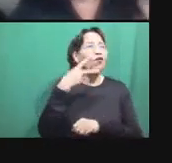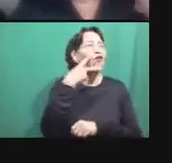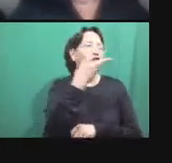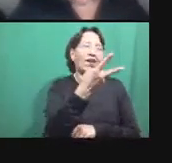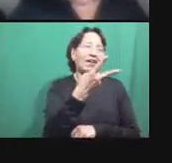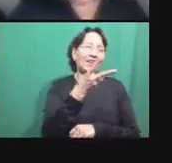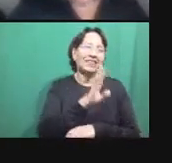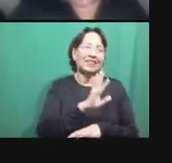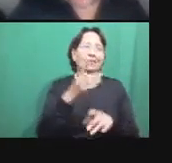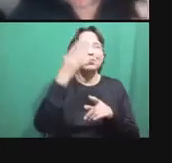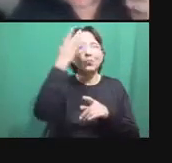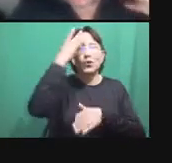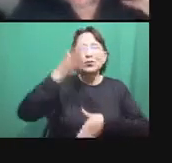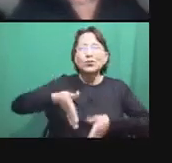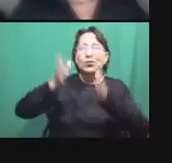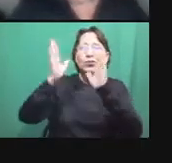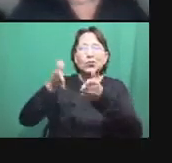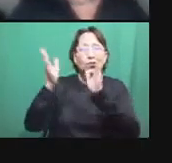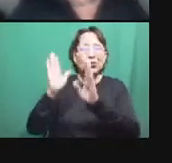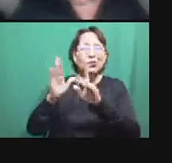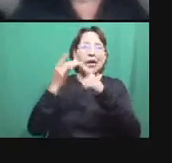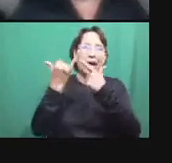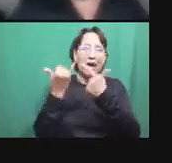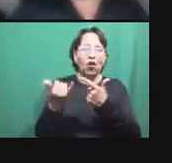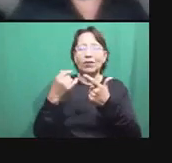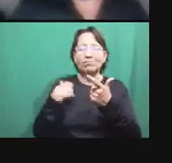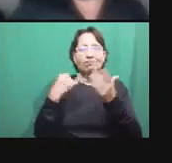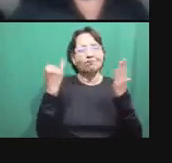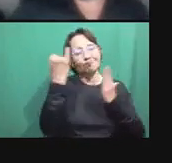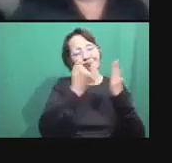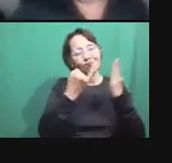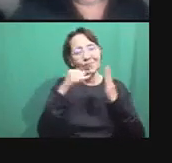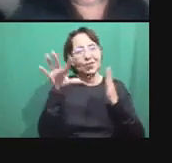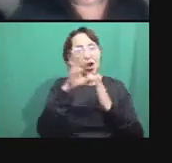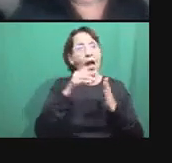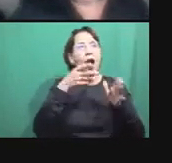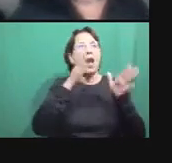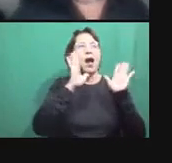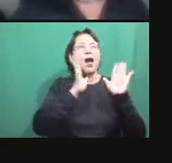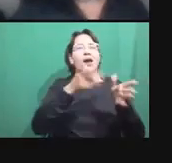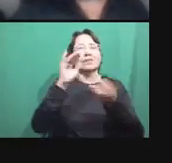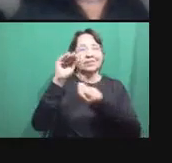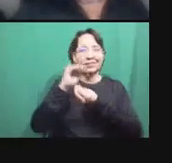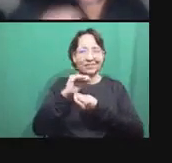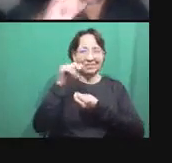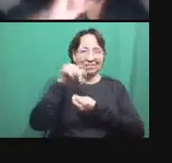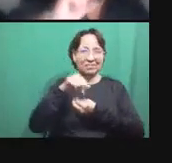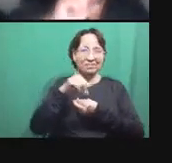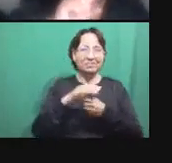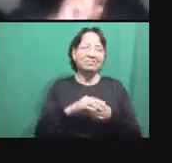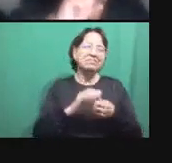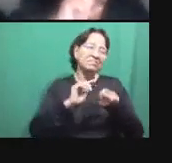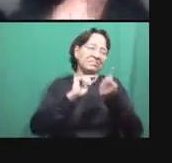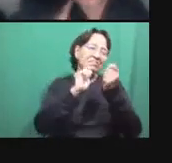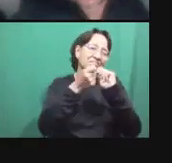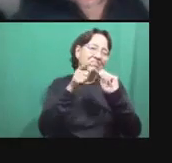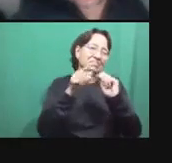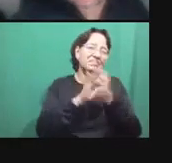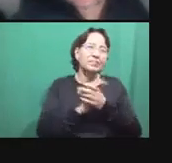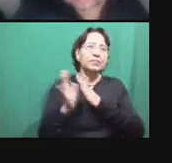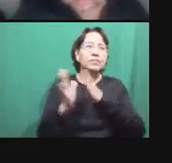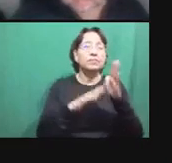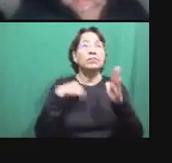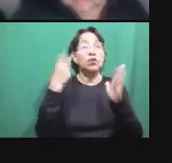ese patrimonio natural o la visión de ese patrimonio a esa fachada. Para este mismo año